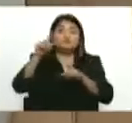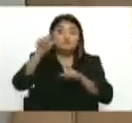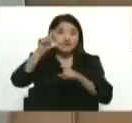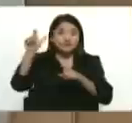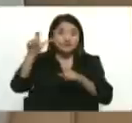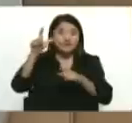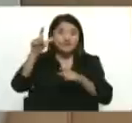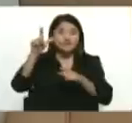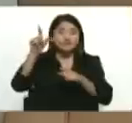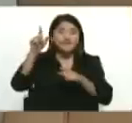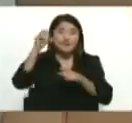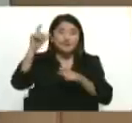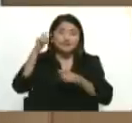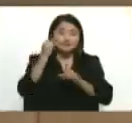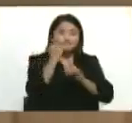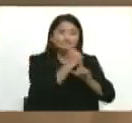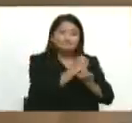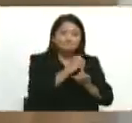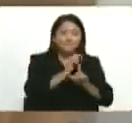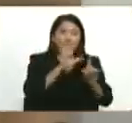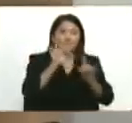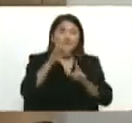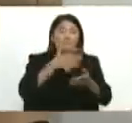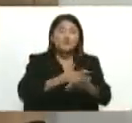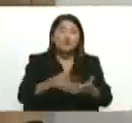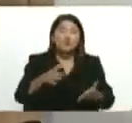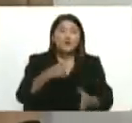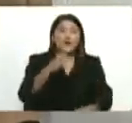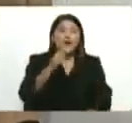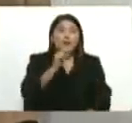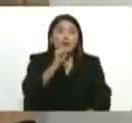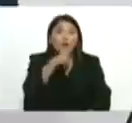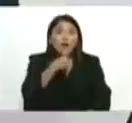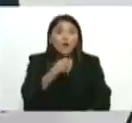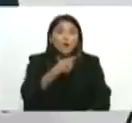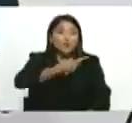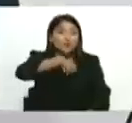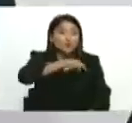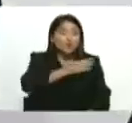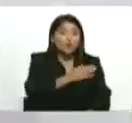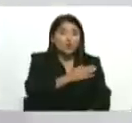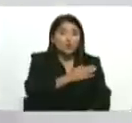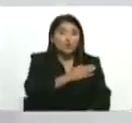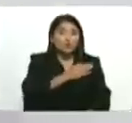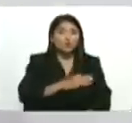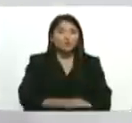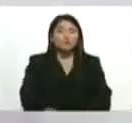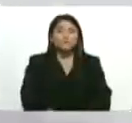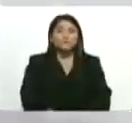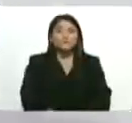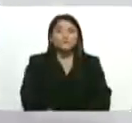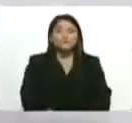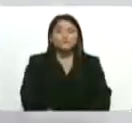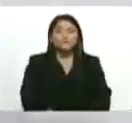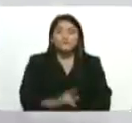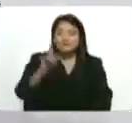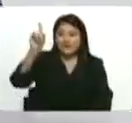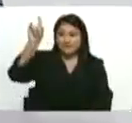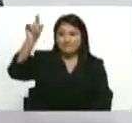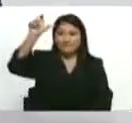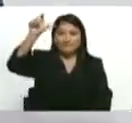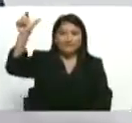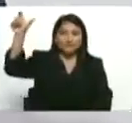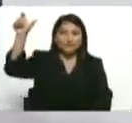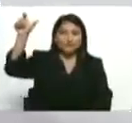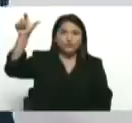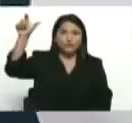de nuestras abuelas y de nuestros abuelos, que los descendientes de quienes